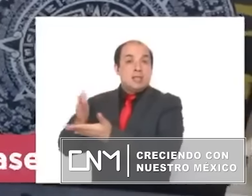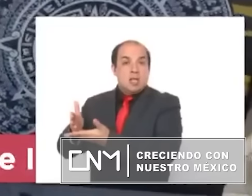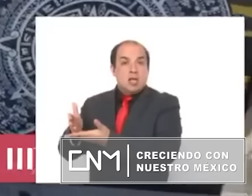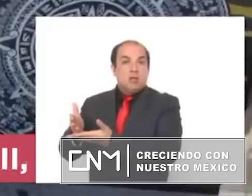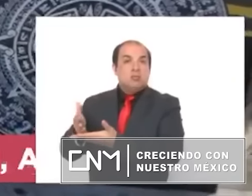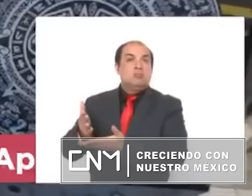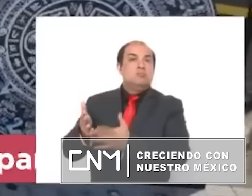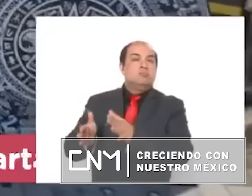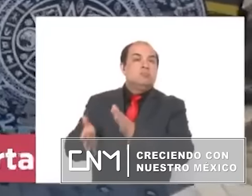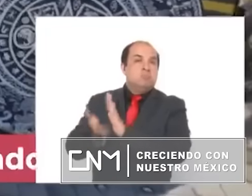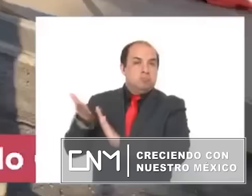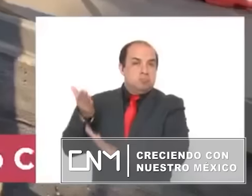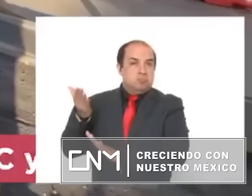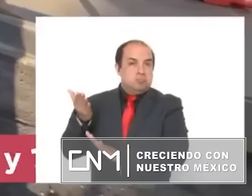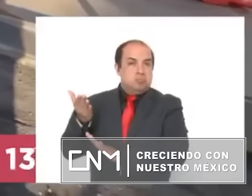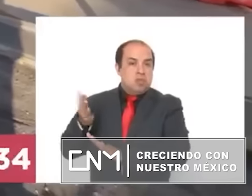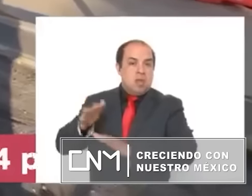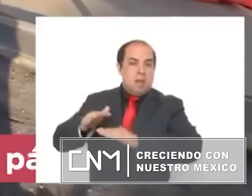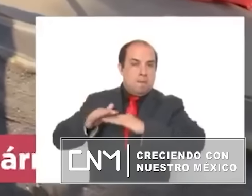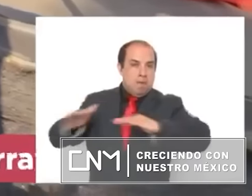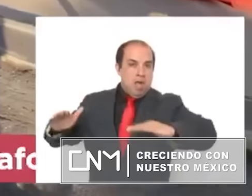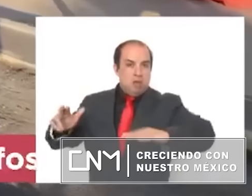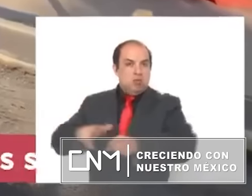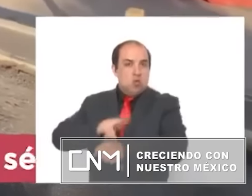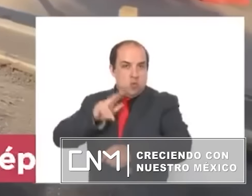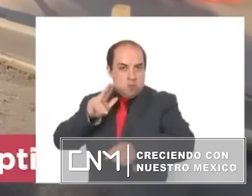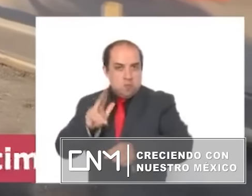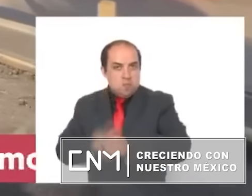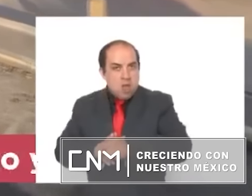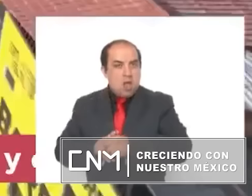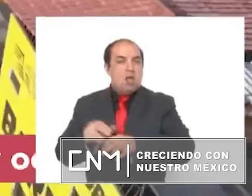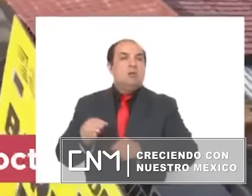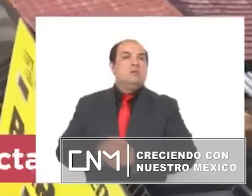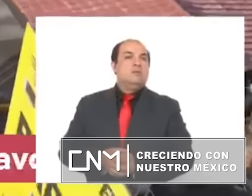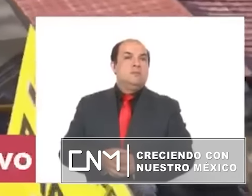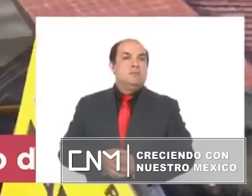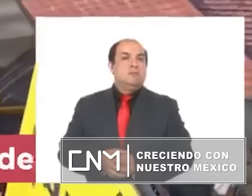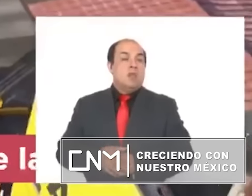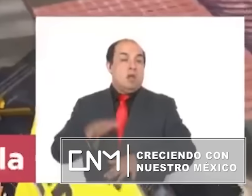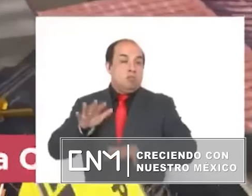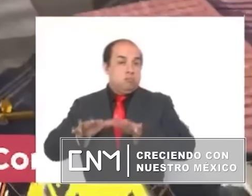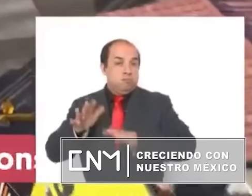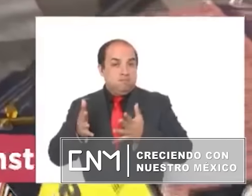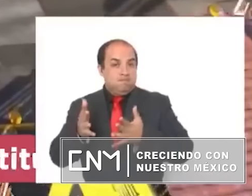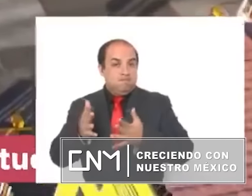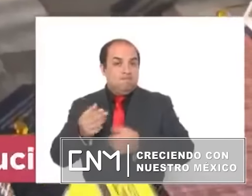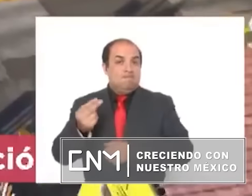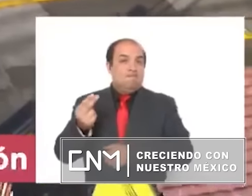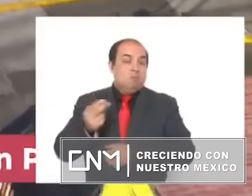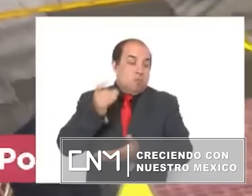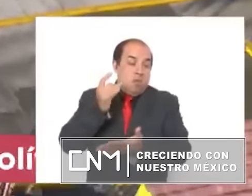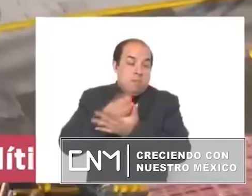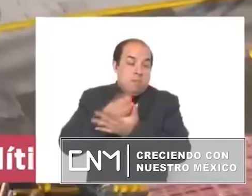intervención prácticamente es en piso, en cubierta y en algunos casos son únicamente la colocación de